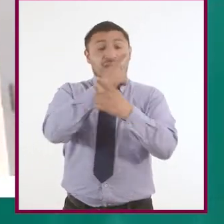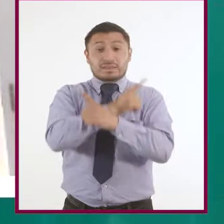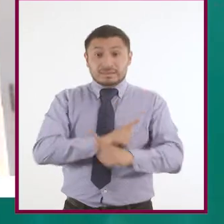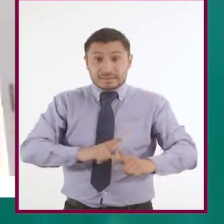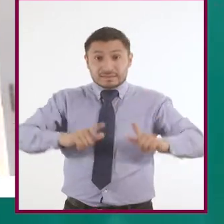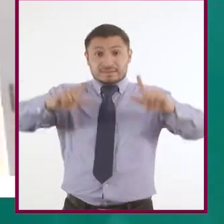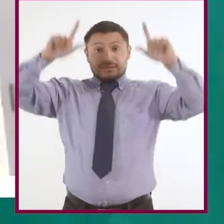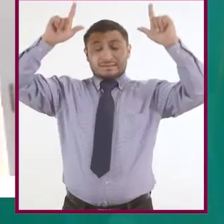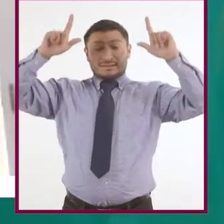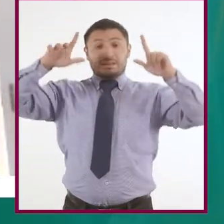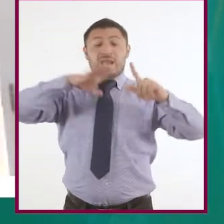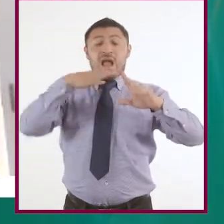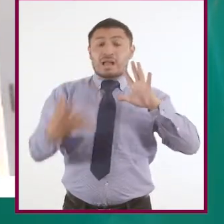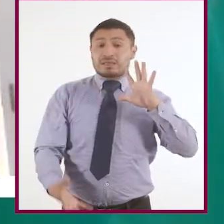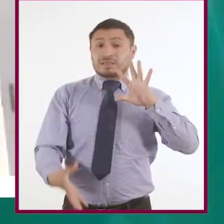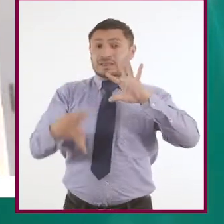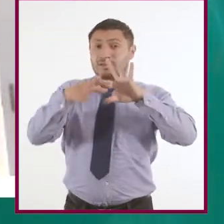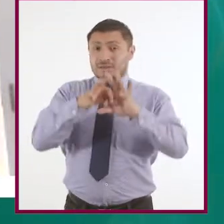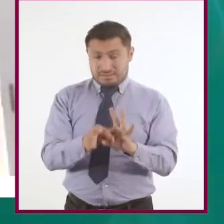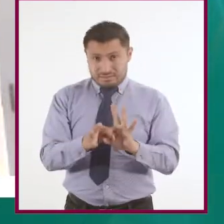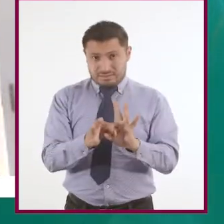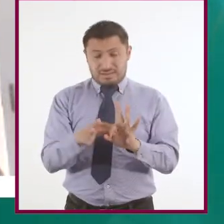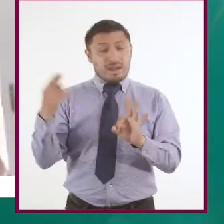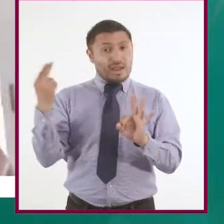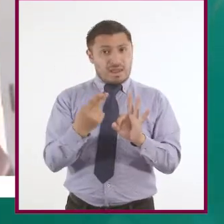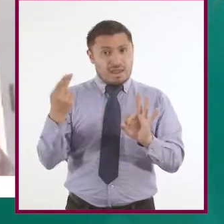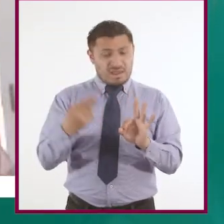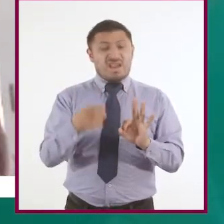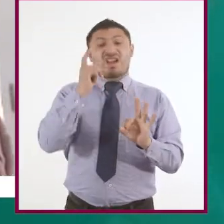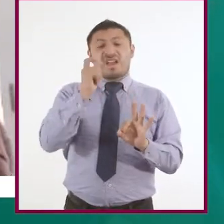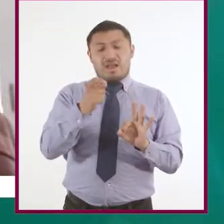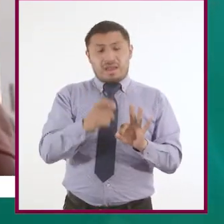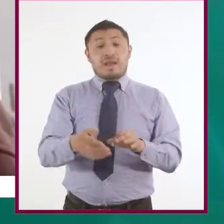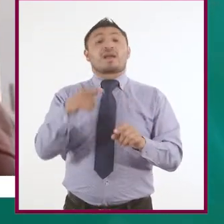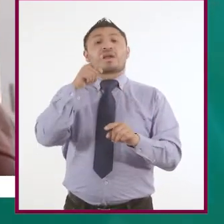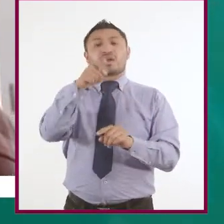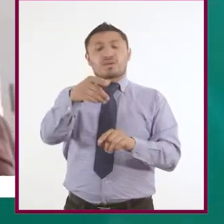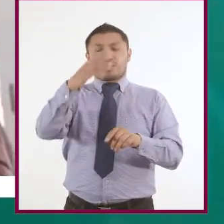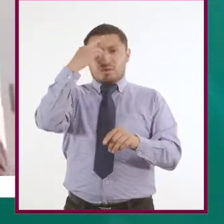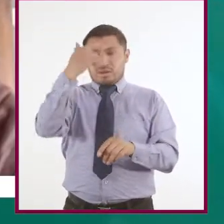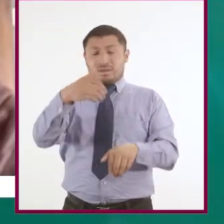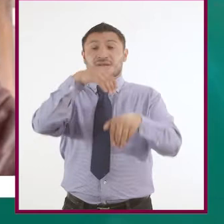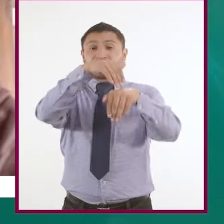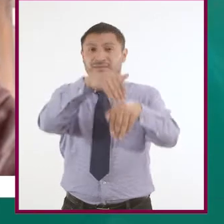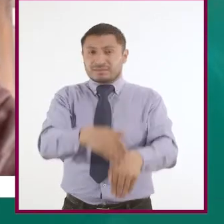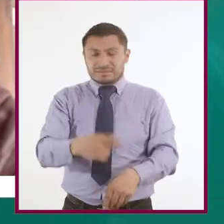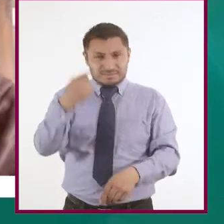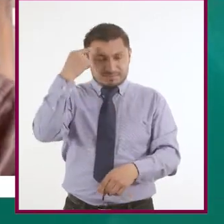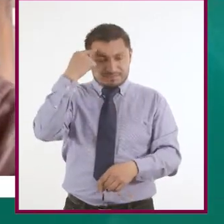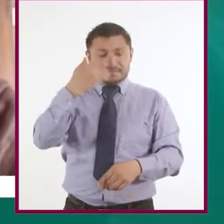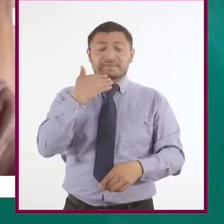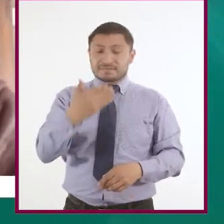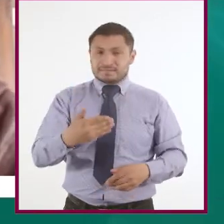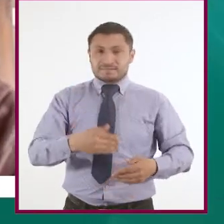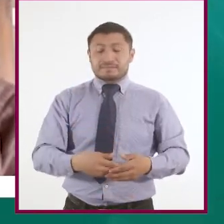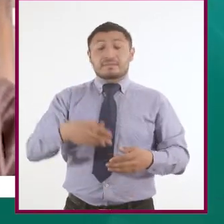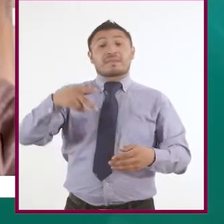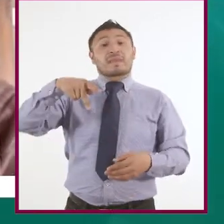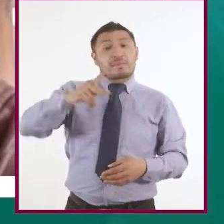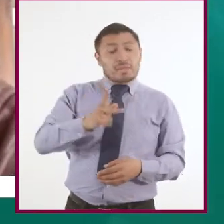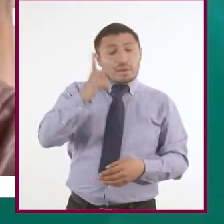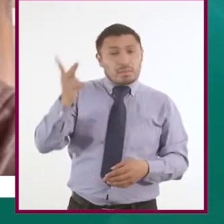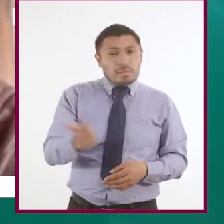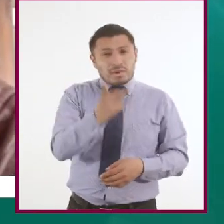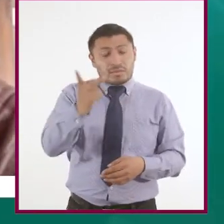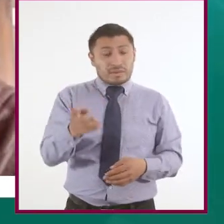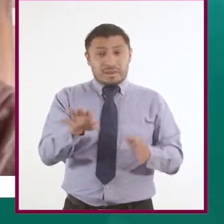libertad está atada a la necesidad, es decir, a seguir la razón. La pregunta sobre si se